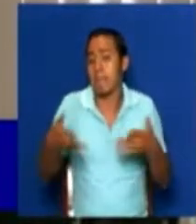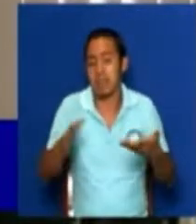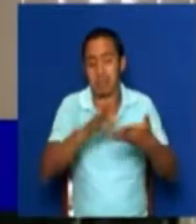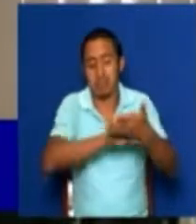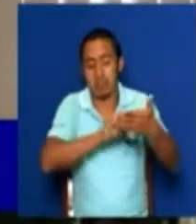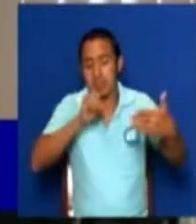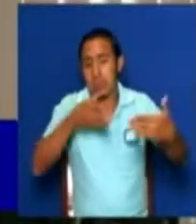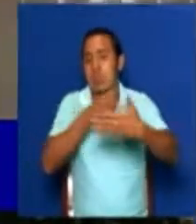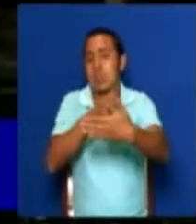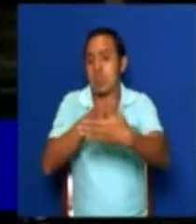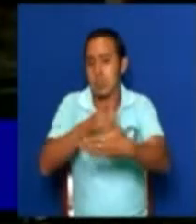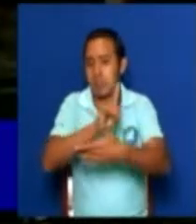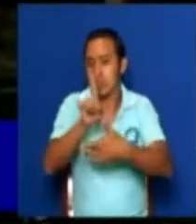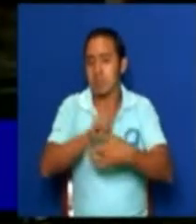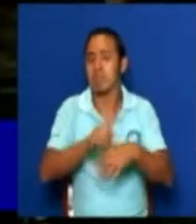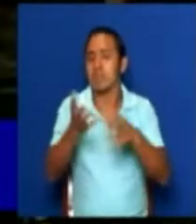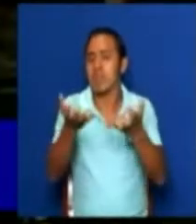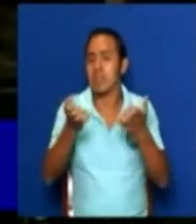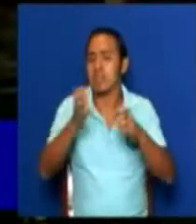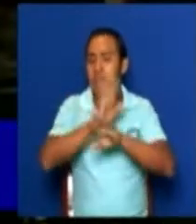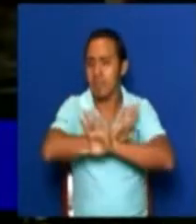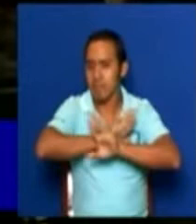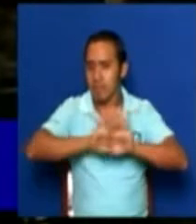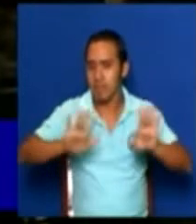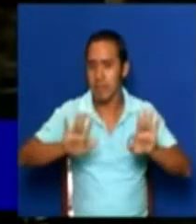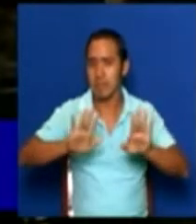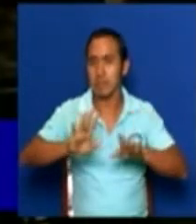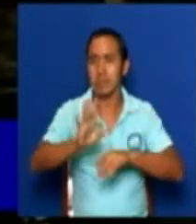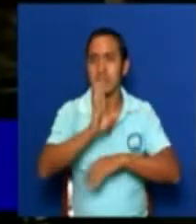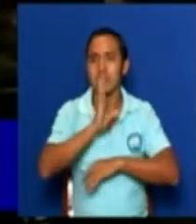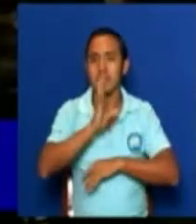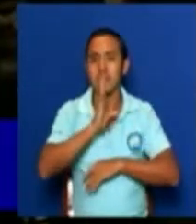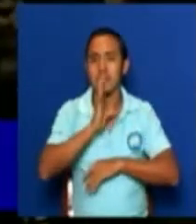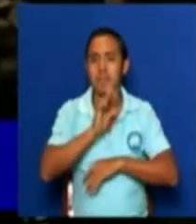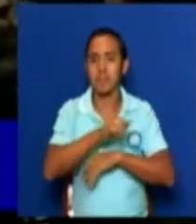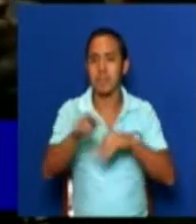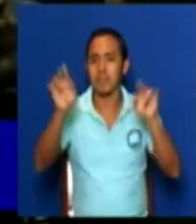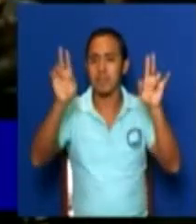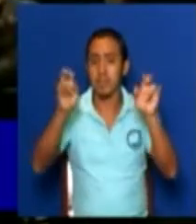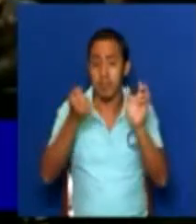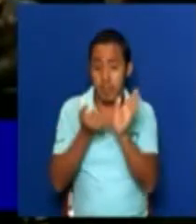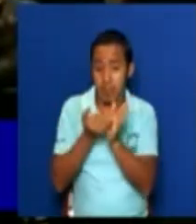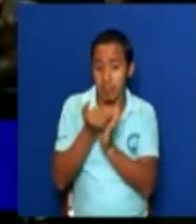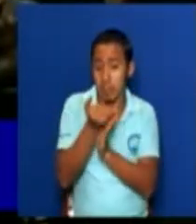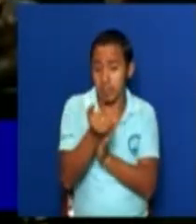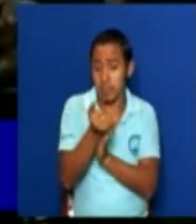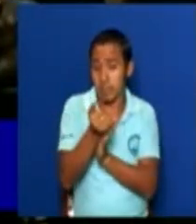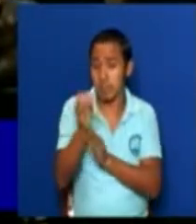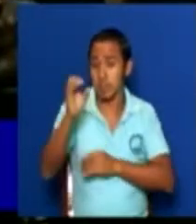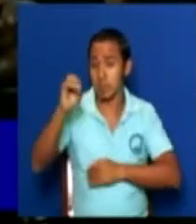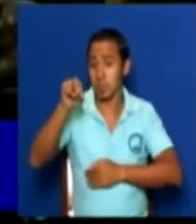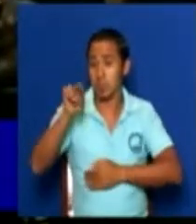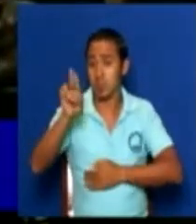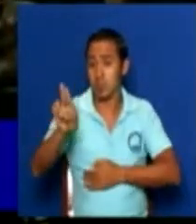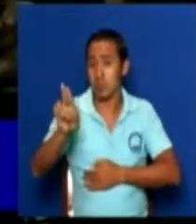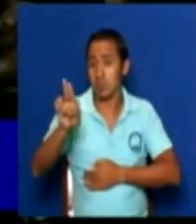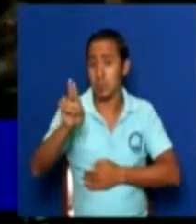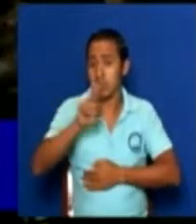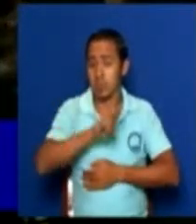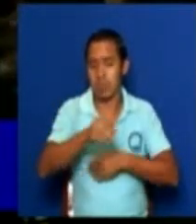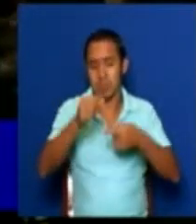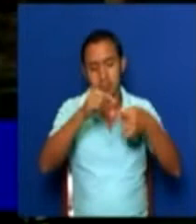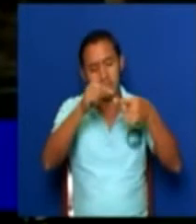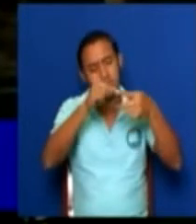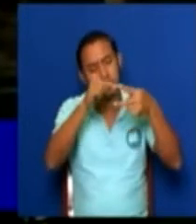esos obstáculos. Y quiero terminar nada más mencionando que en ese estudio que hizo las Naciones Unidas, hacen una serie